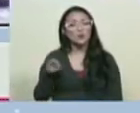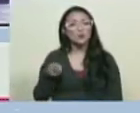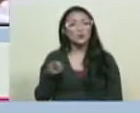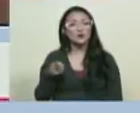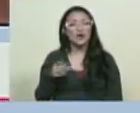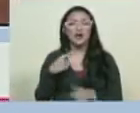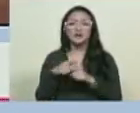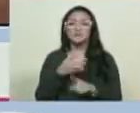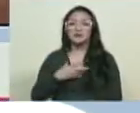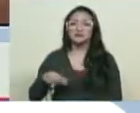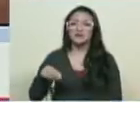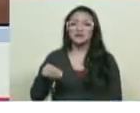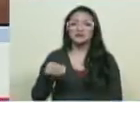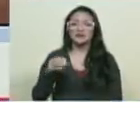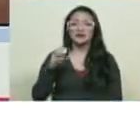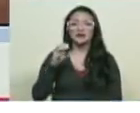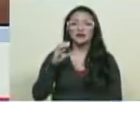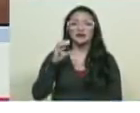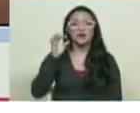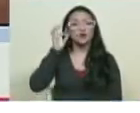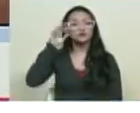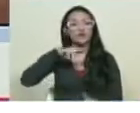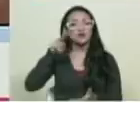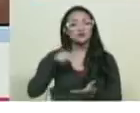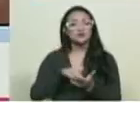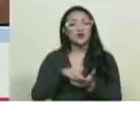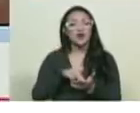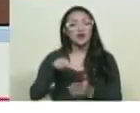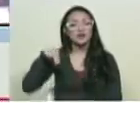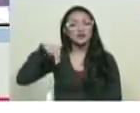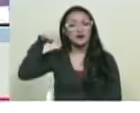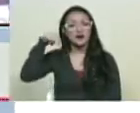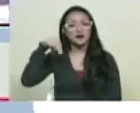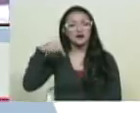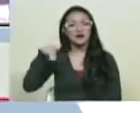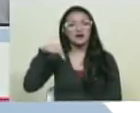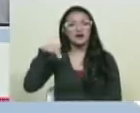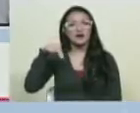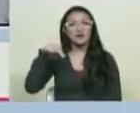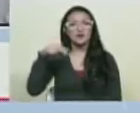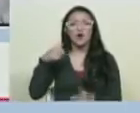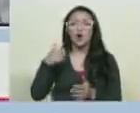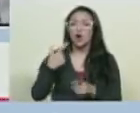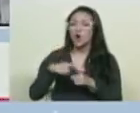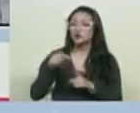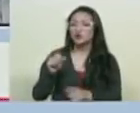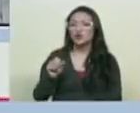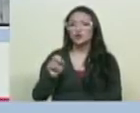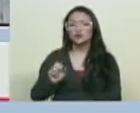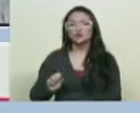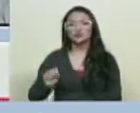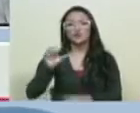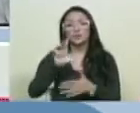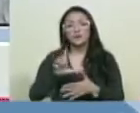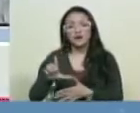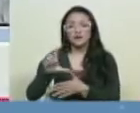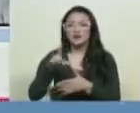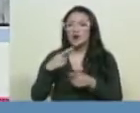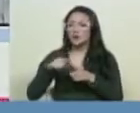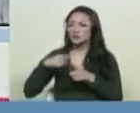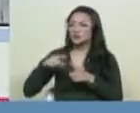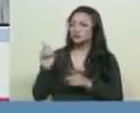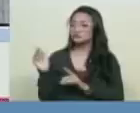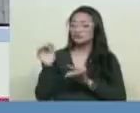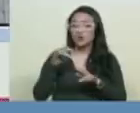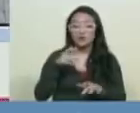expresidente del Consejo Nacional de Nicaragua, de otros consejos de Centroamérica, de Sudamérica, y ven con impresión cómo cada vez que vienen a